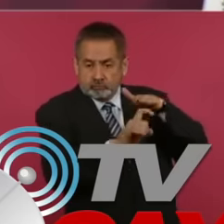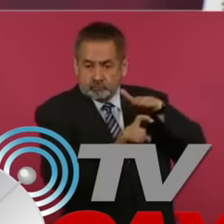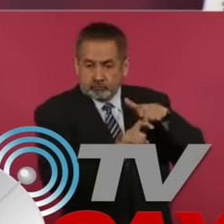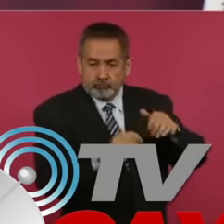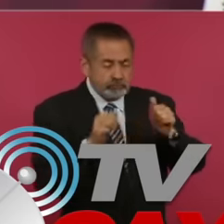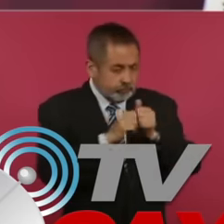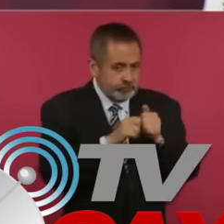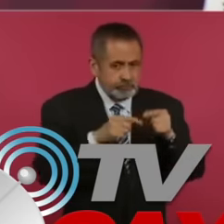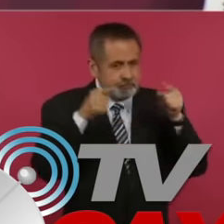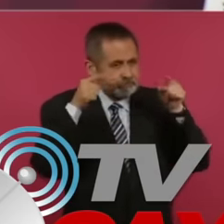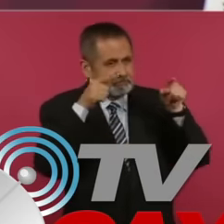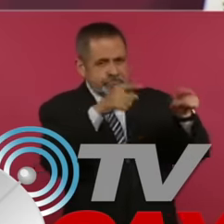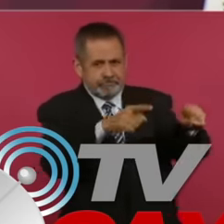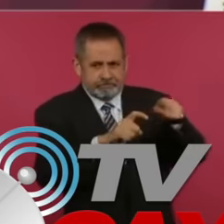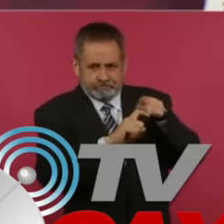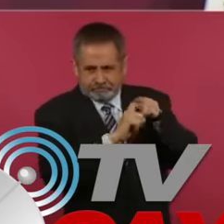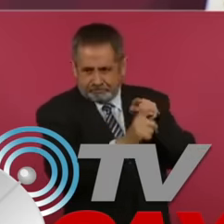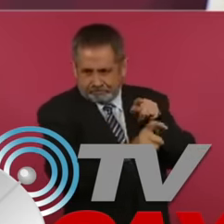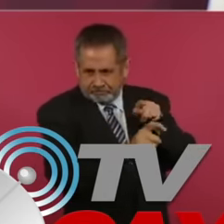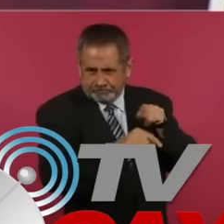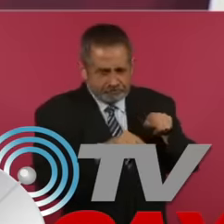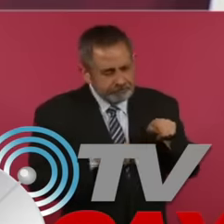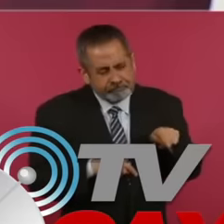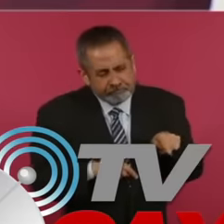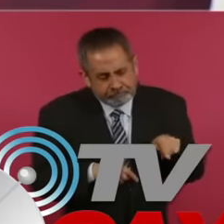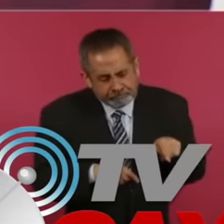con catenarias